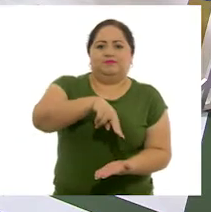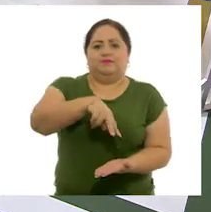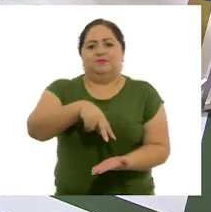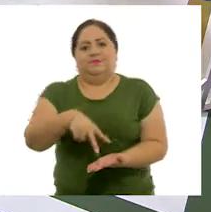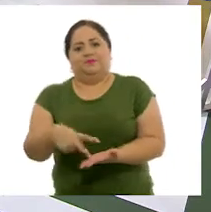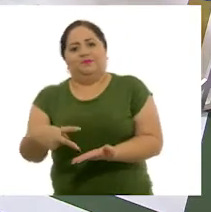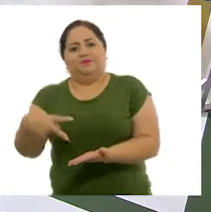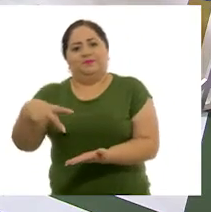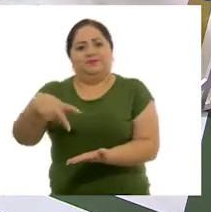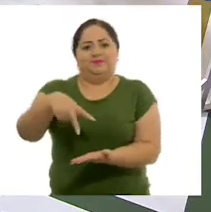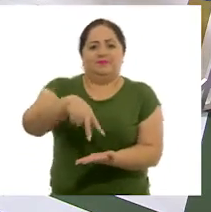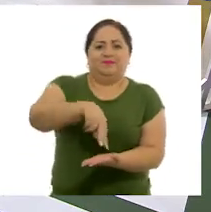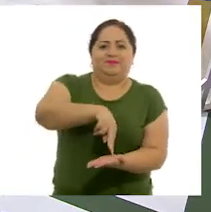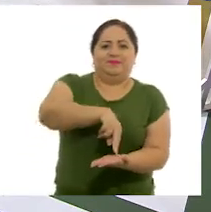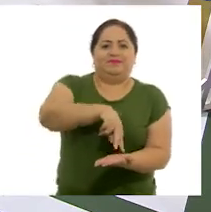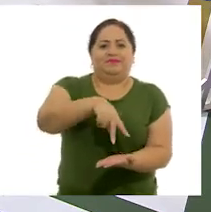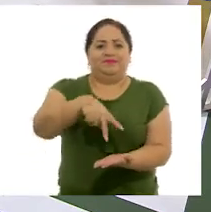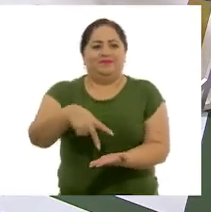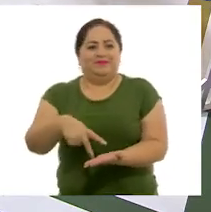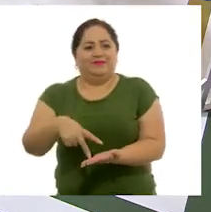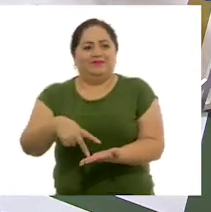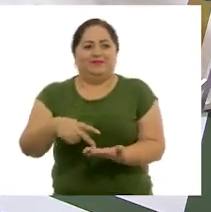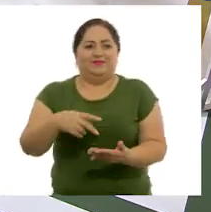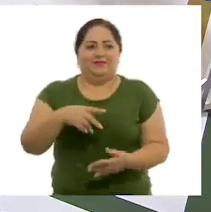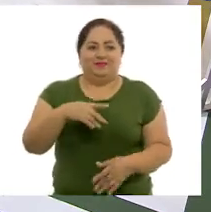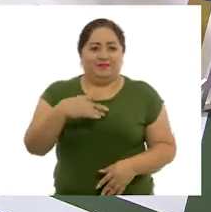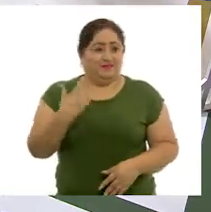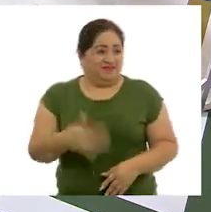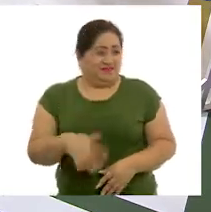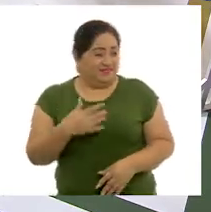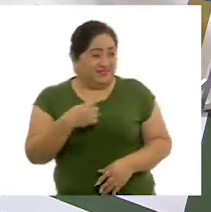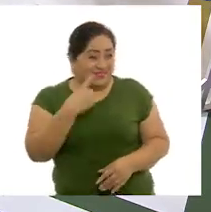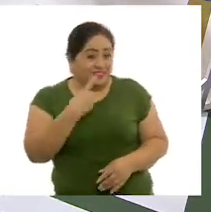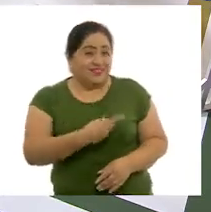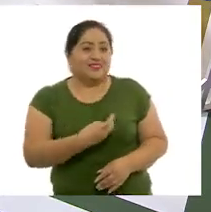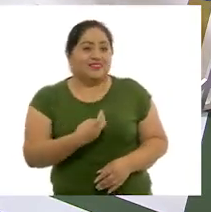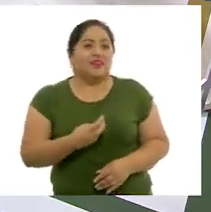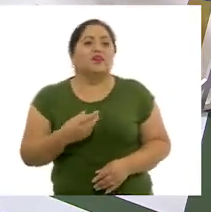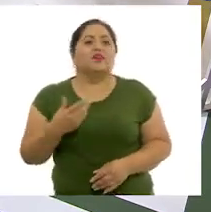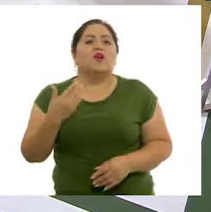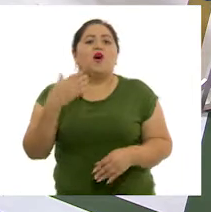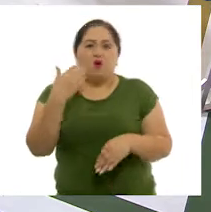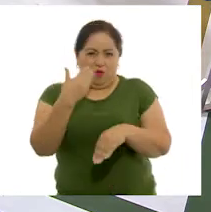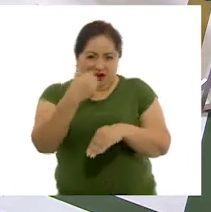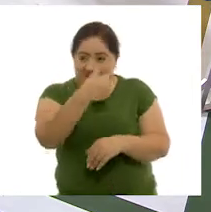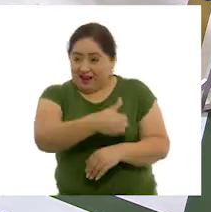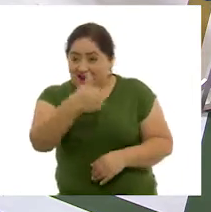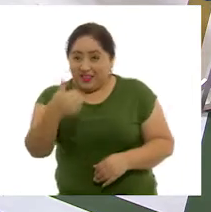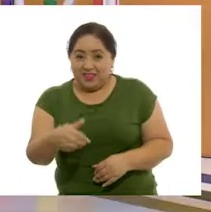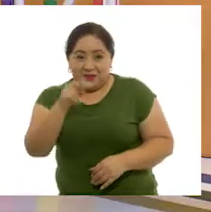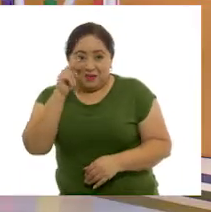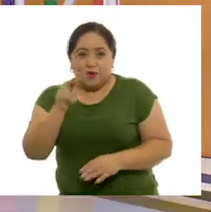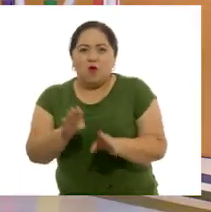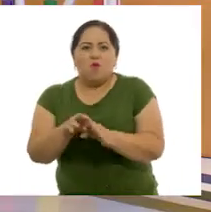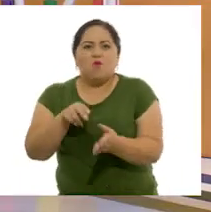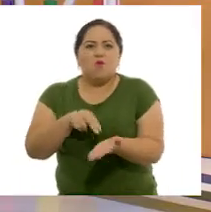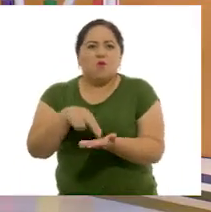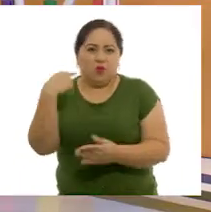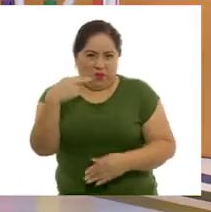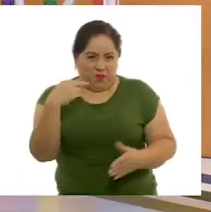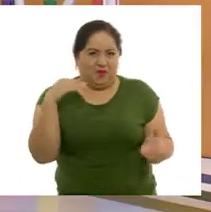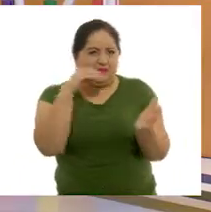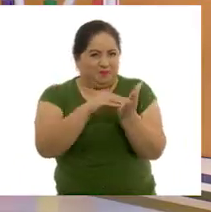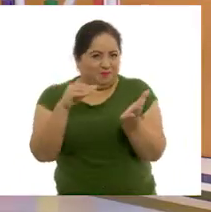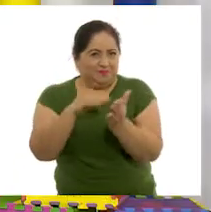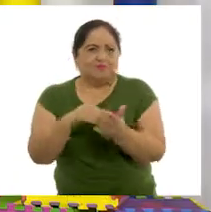Ah, mira qué estilo, con fuerza. ¿Qué te parece que le ponemos nombre a cada uno de esos andares? Muy